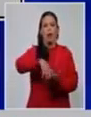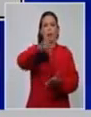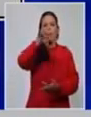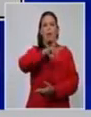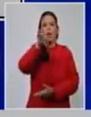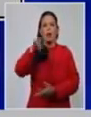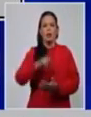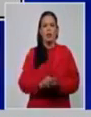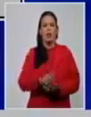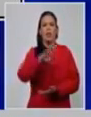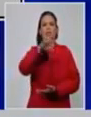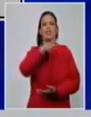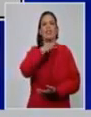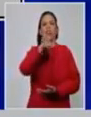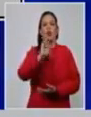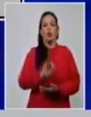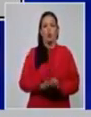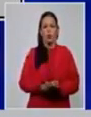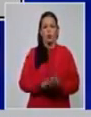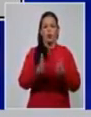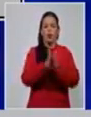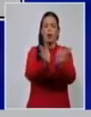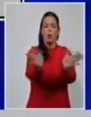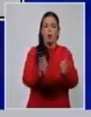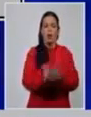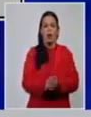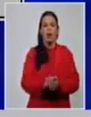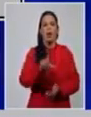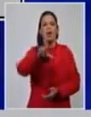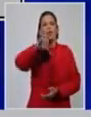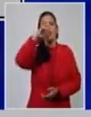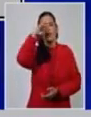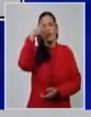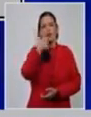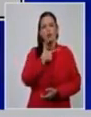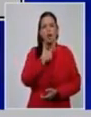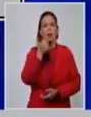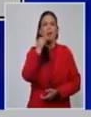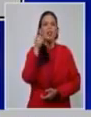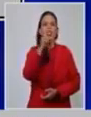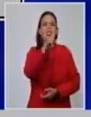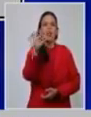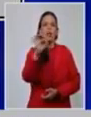San Miguel del Padrón y Larissa, con cifras de más de 100 casos